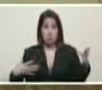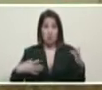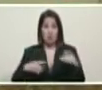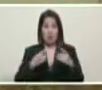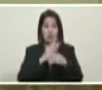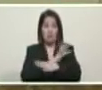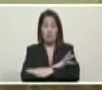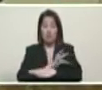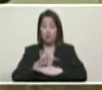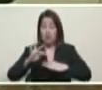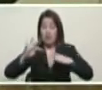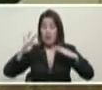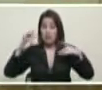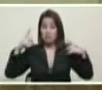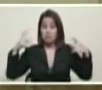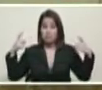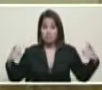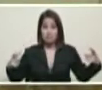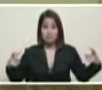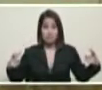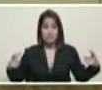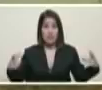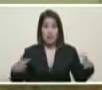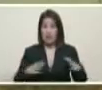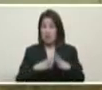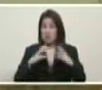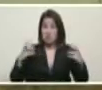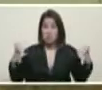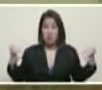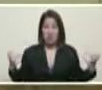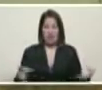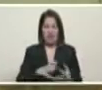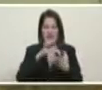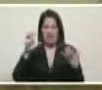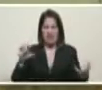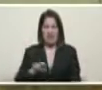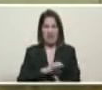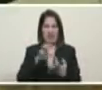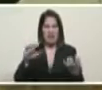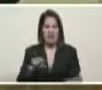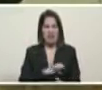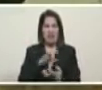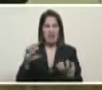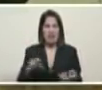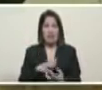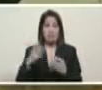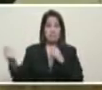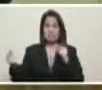inmensa frontera, donde toda la violencia, la guerra colombiana se viene hacia acá.